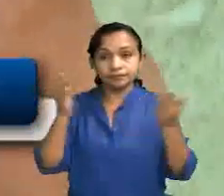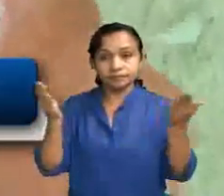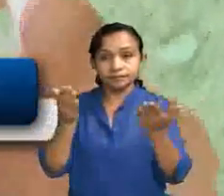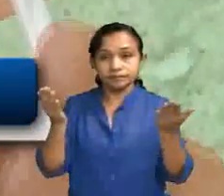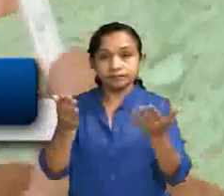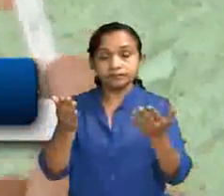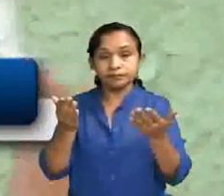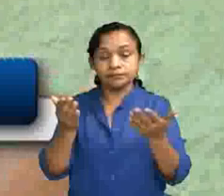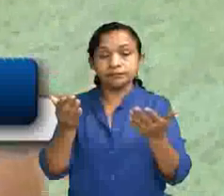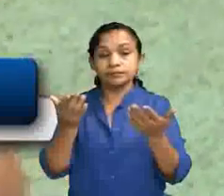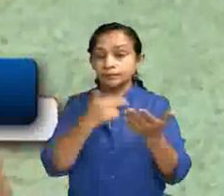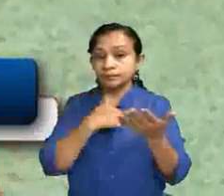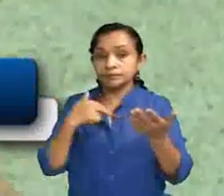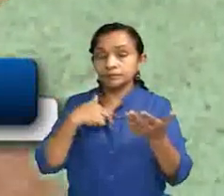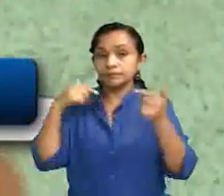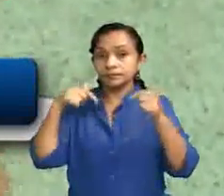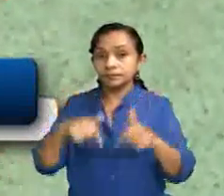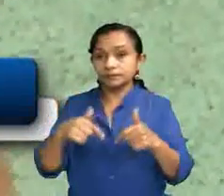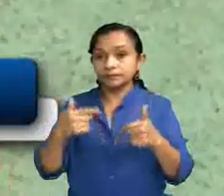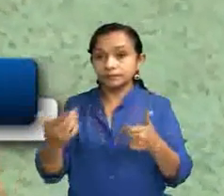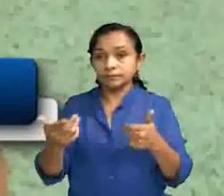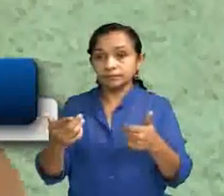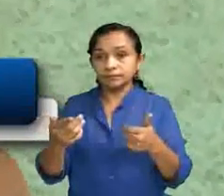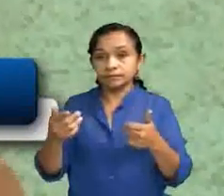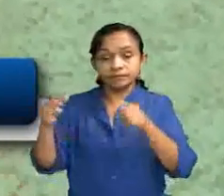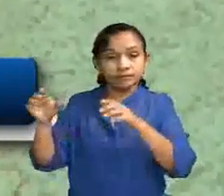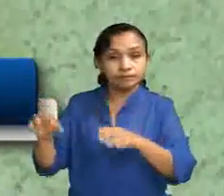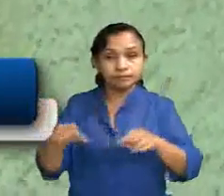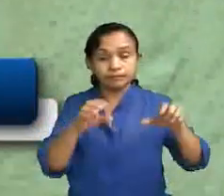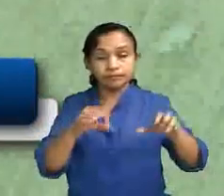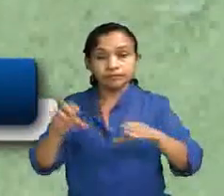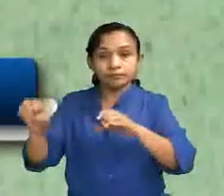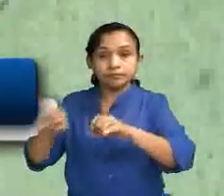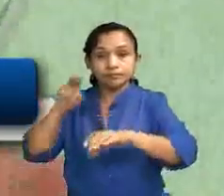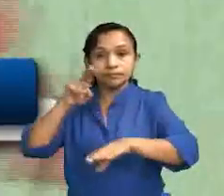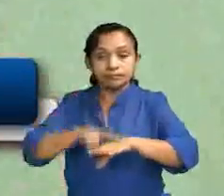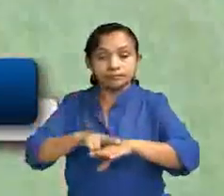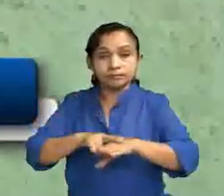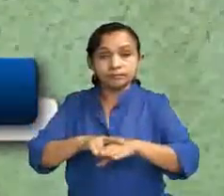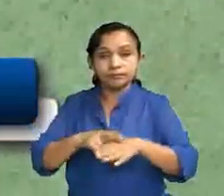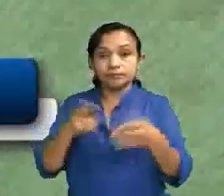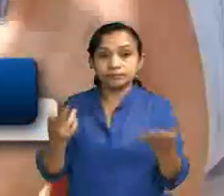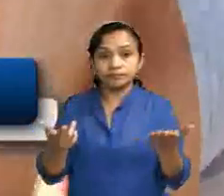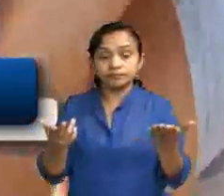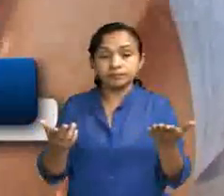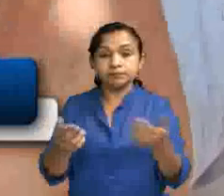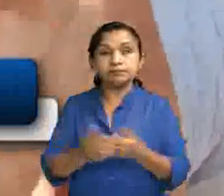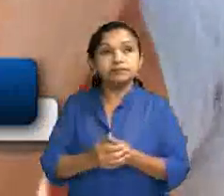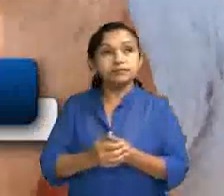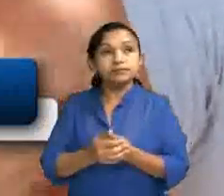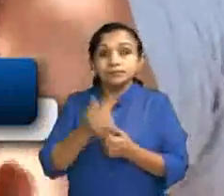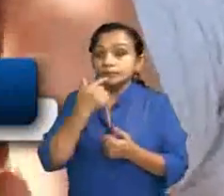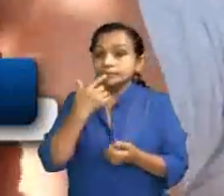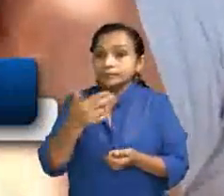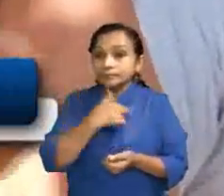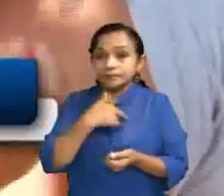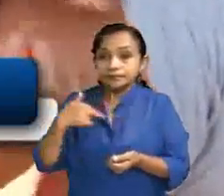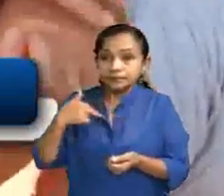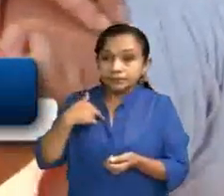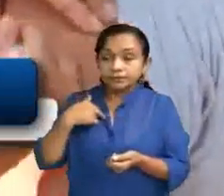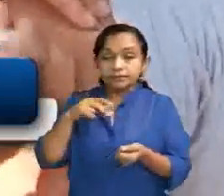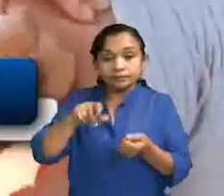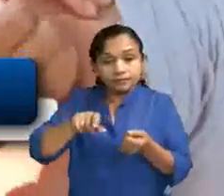nuestro mayor instrumento en este caso? Es nuestra Jornada Nacional de Vacunación. La Jornada Nacional. La cual nosotros la pasamos por medio de